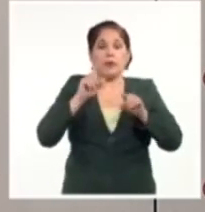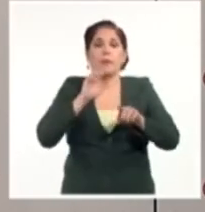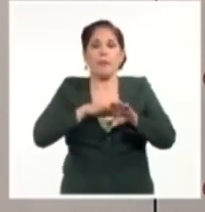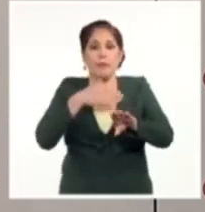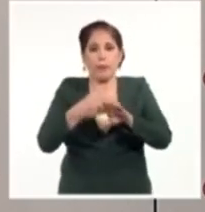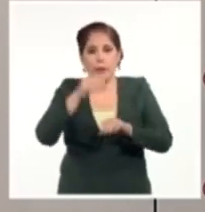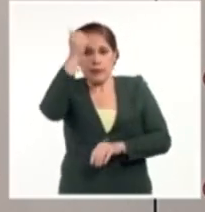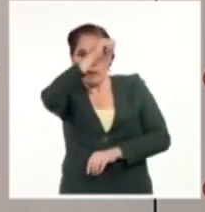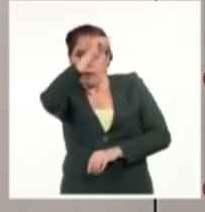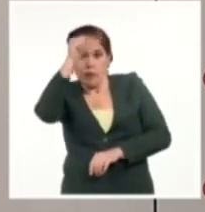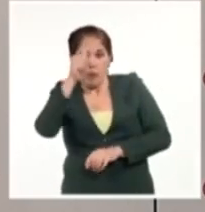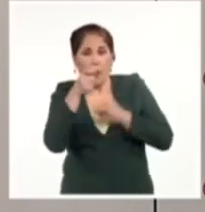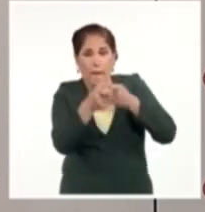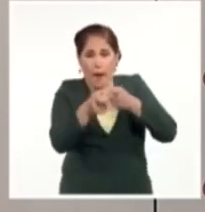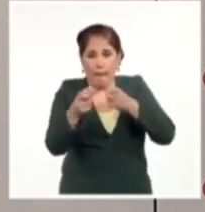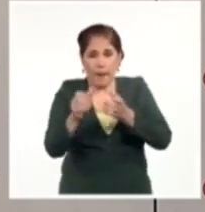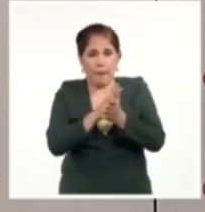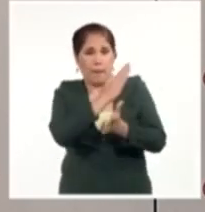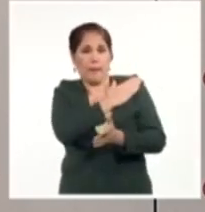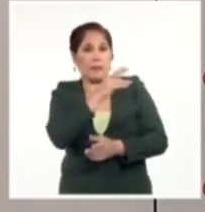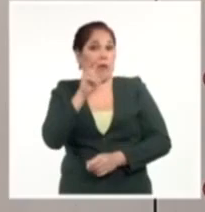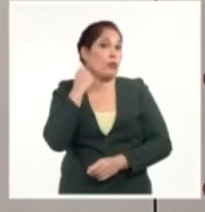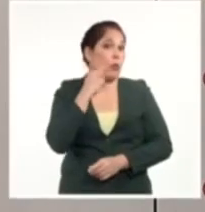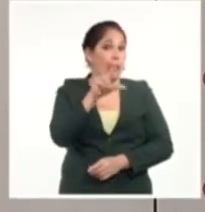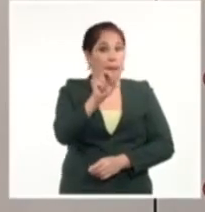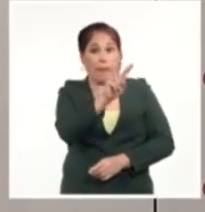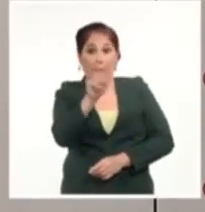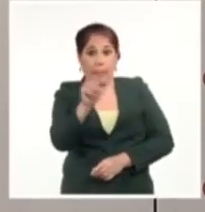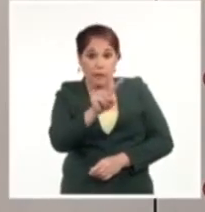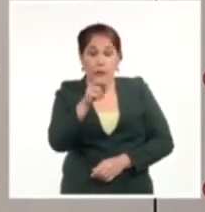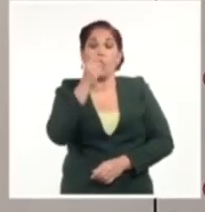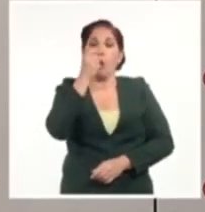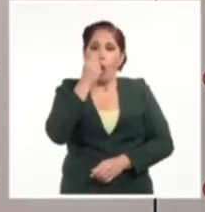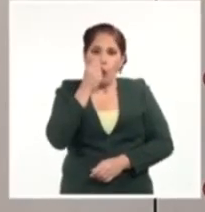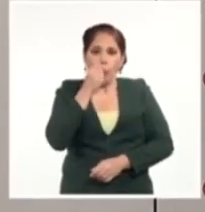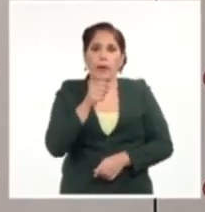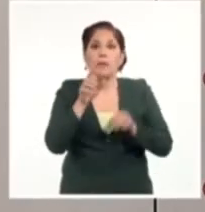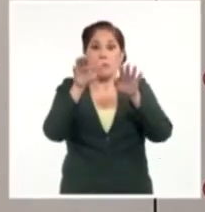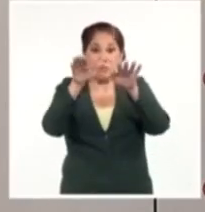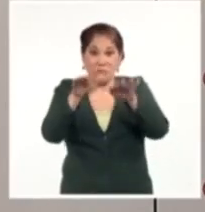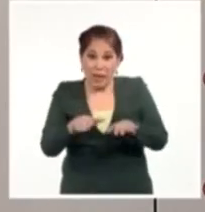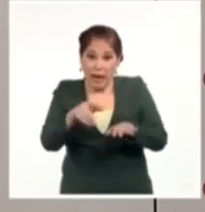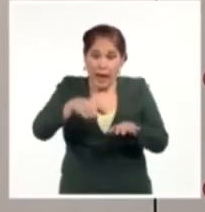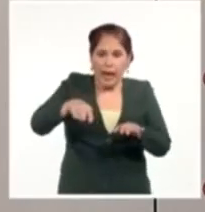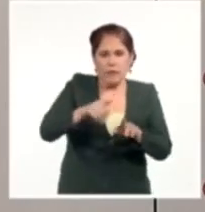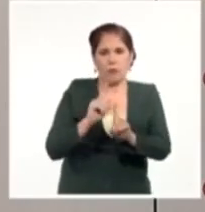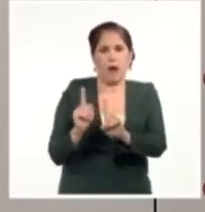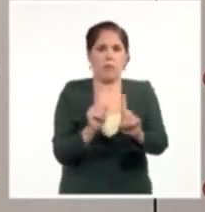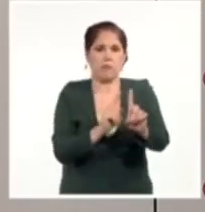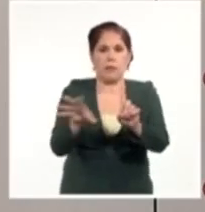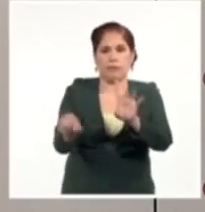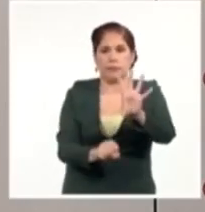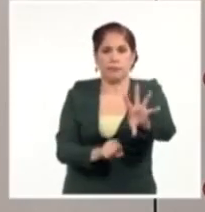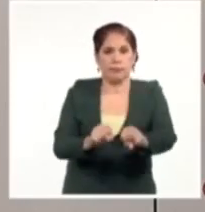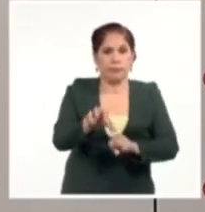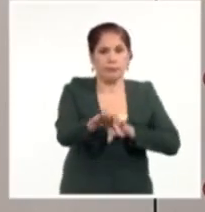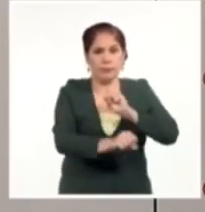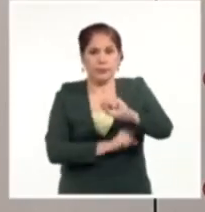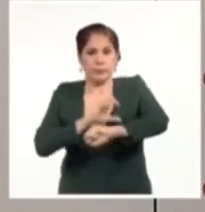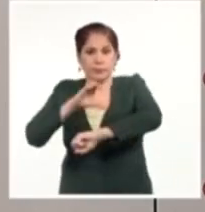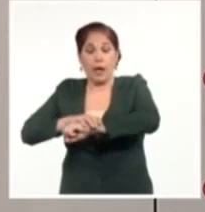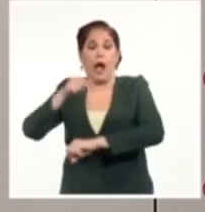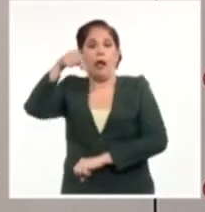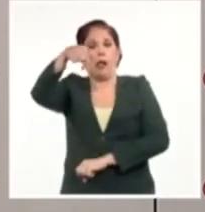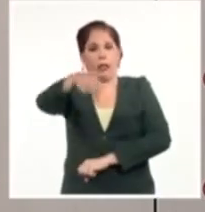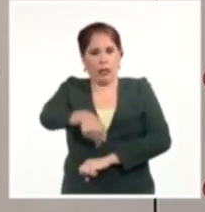semana sangriento en marzo de 2022, el joven mandatario le decretó una cacería de brujas a los criminales y hasta el sol